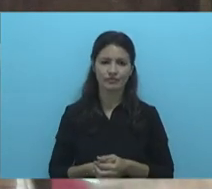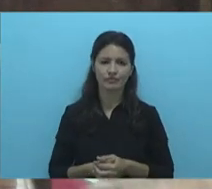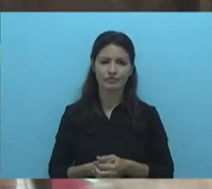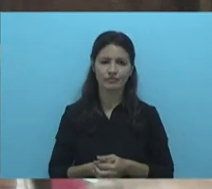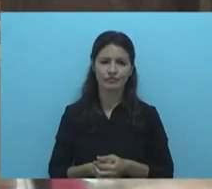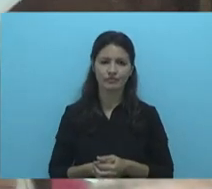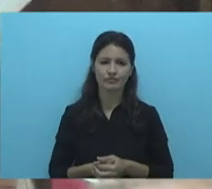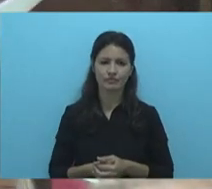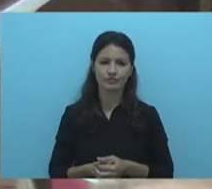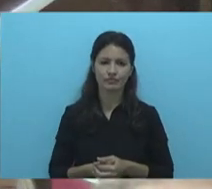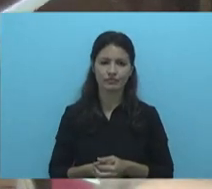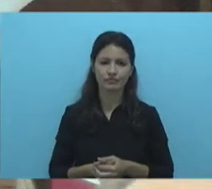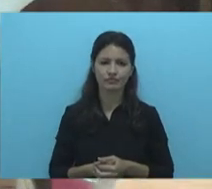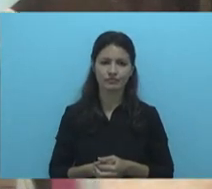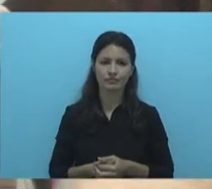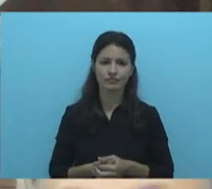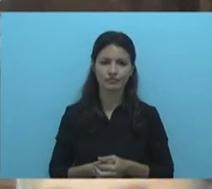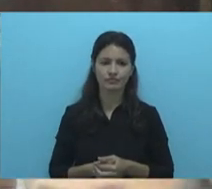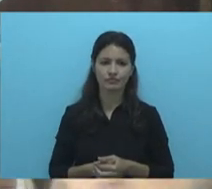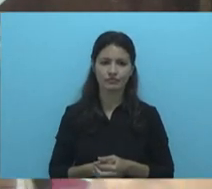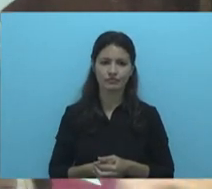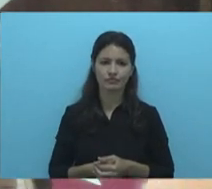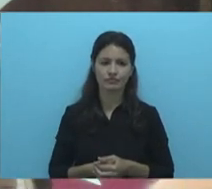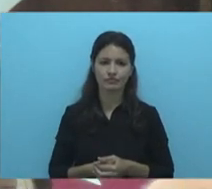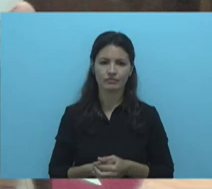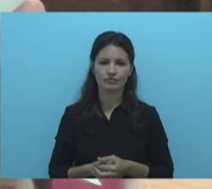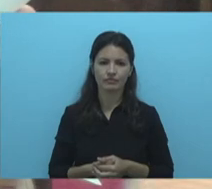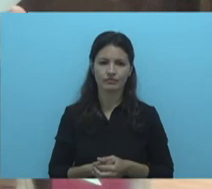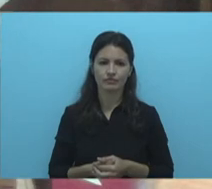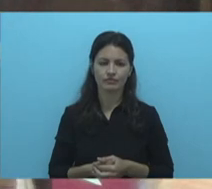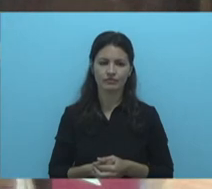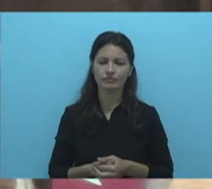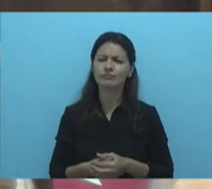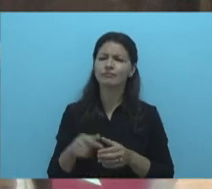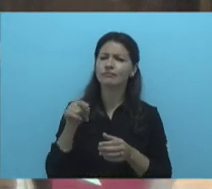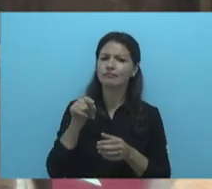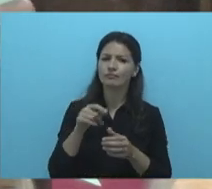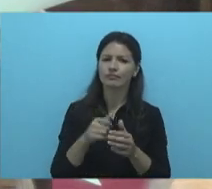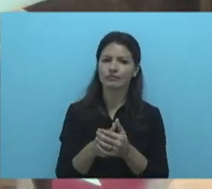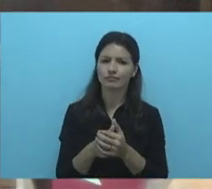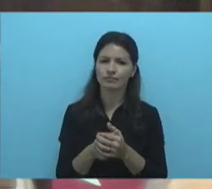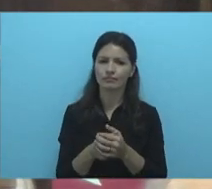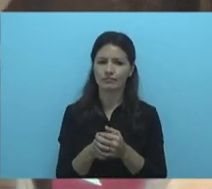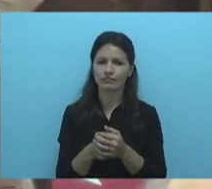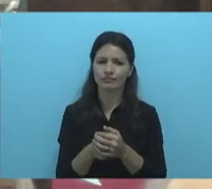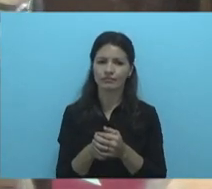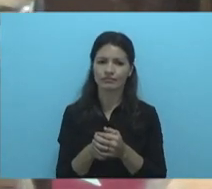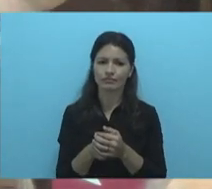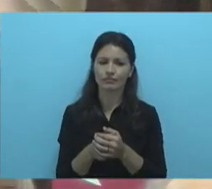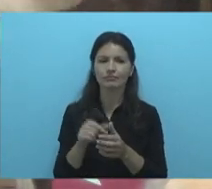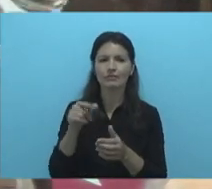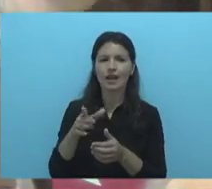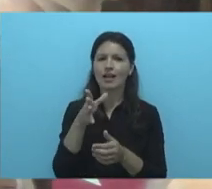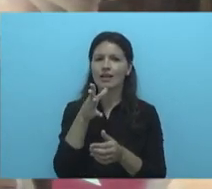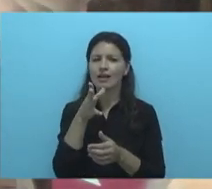Ahora tiene... ¿Por qué? Porque estudiaba en la época que le pagaban la hora de ajedrez. Ya tiene